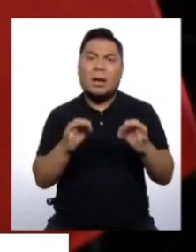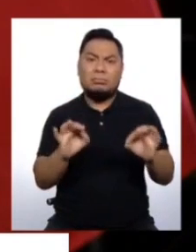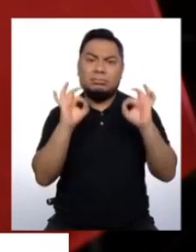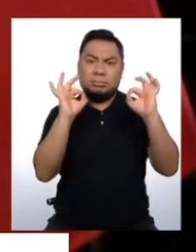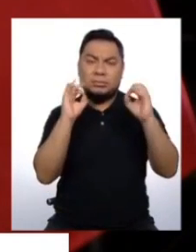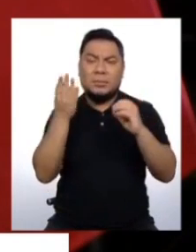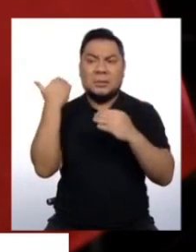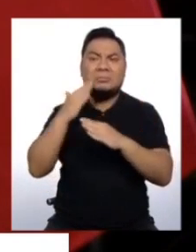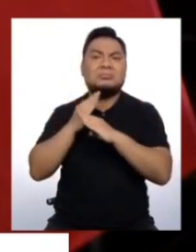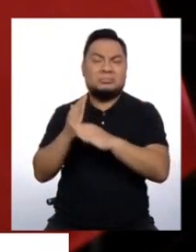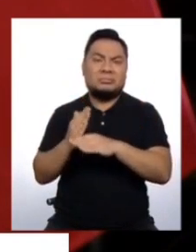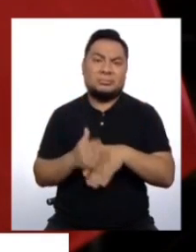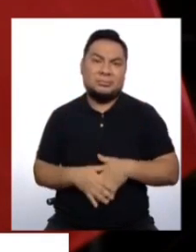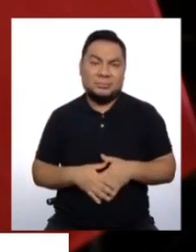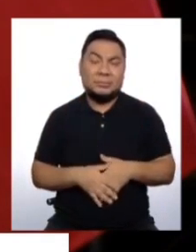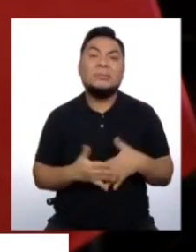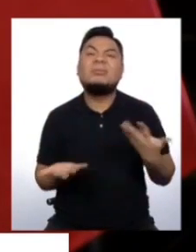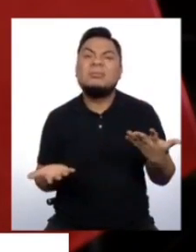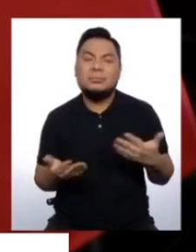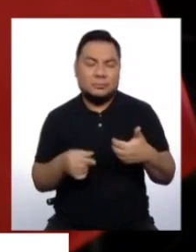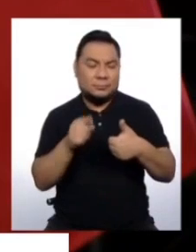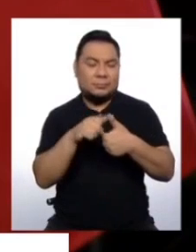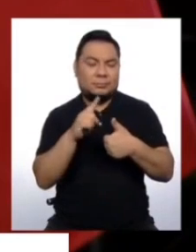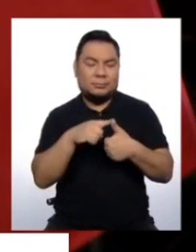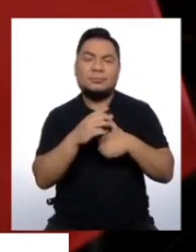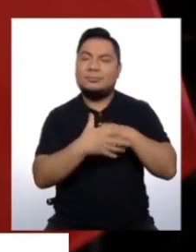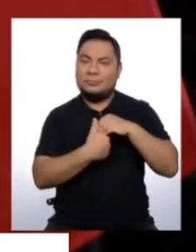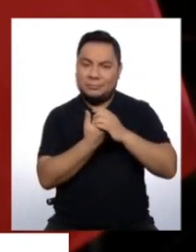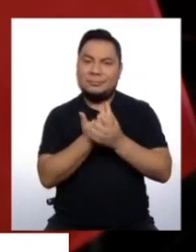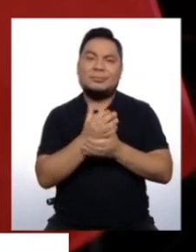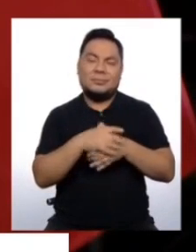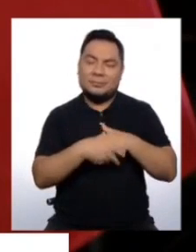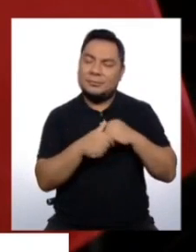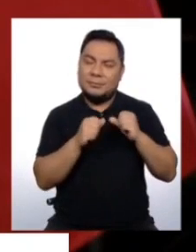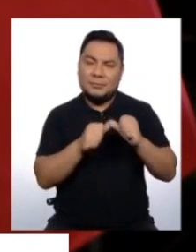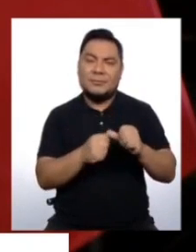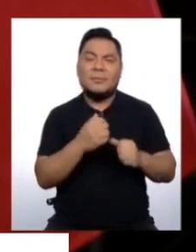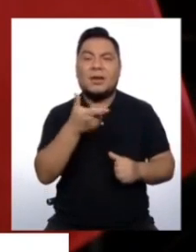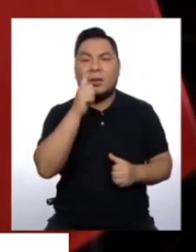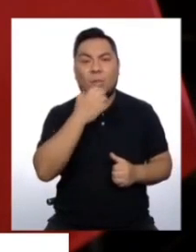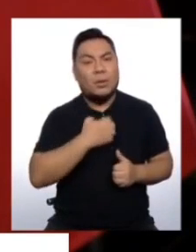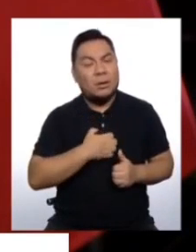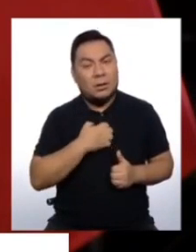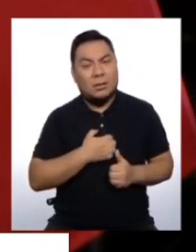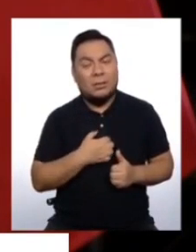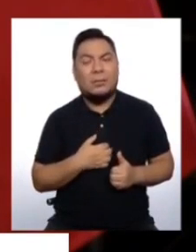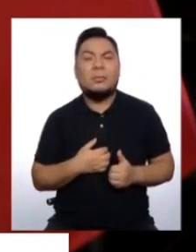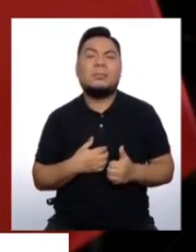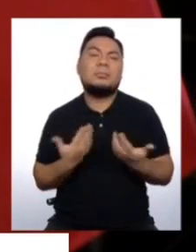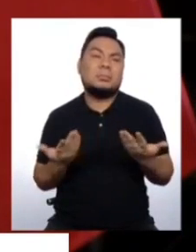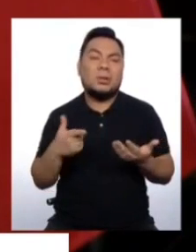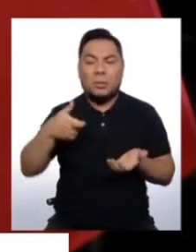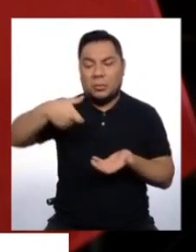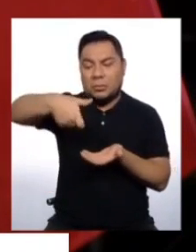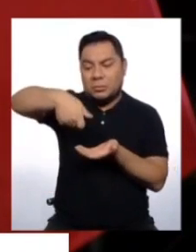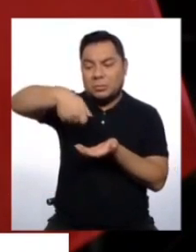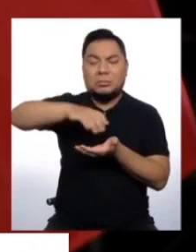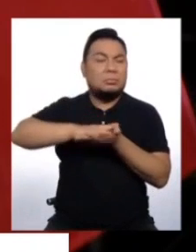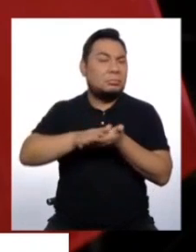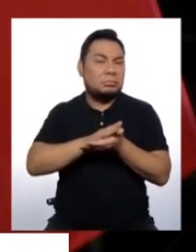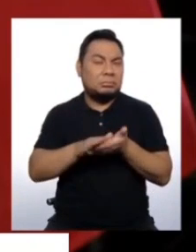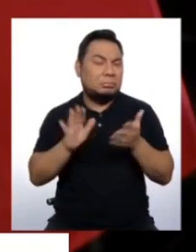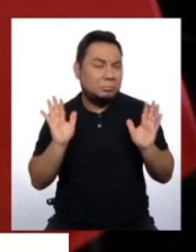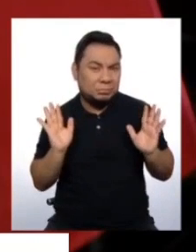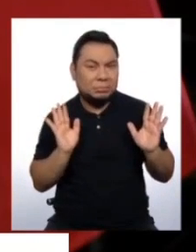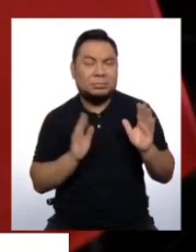contagio. El lavado permanente de manos con agua y con jabón, o con algún desinfectante,